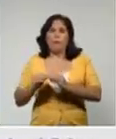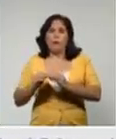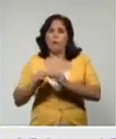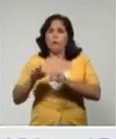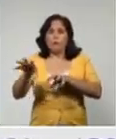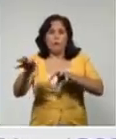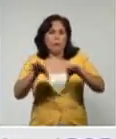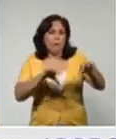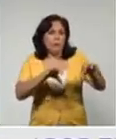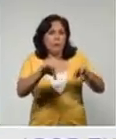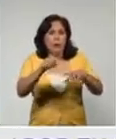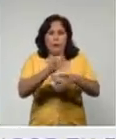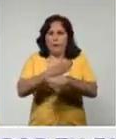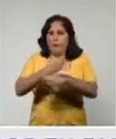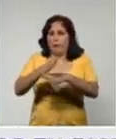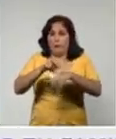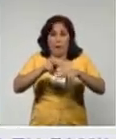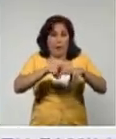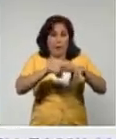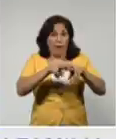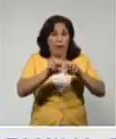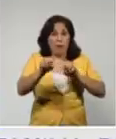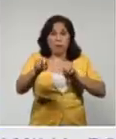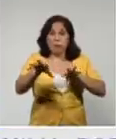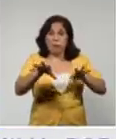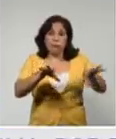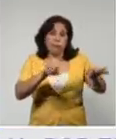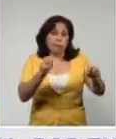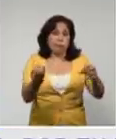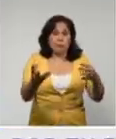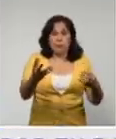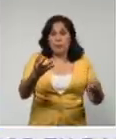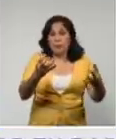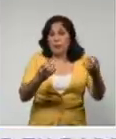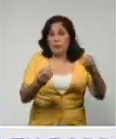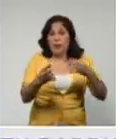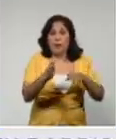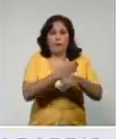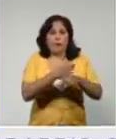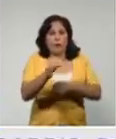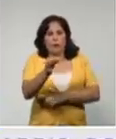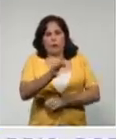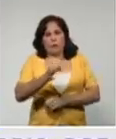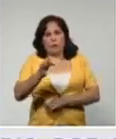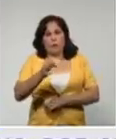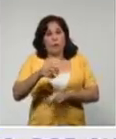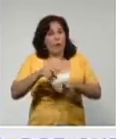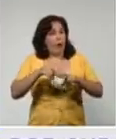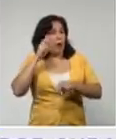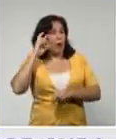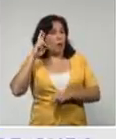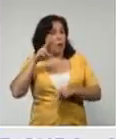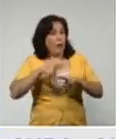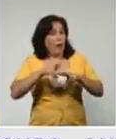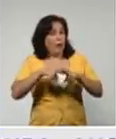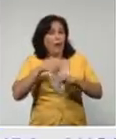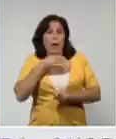dispersión en la provincia de La Habana, que es un solo municipio, como también siempre